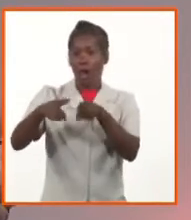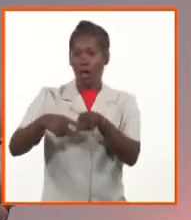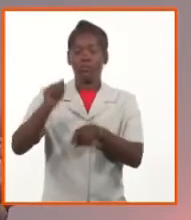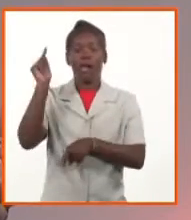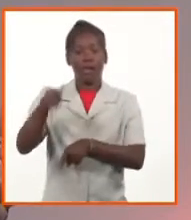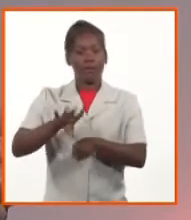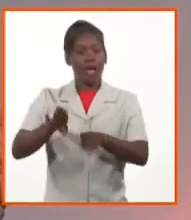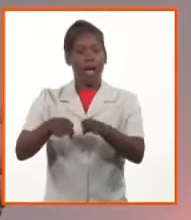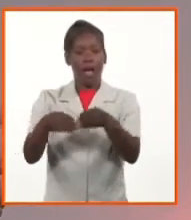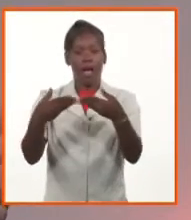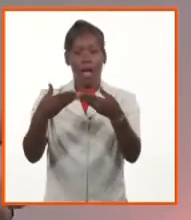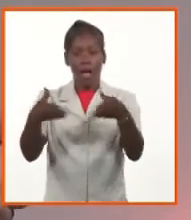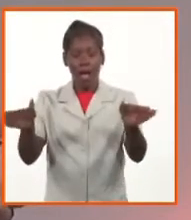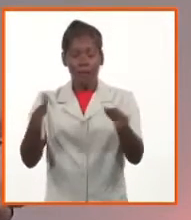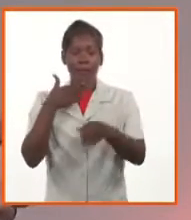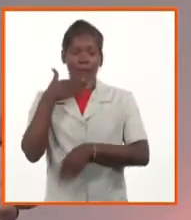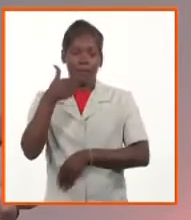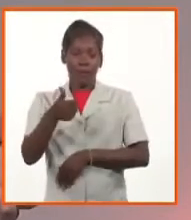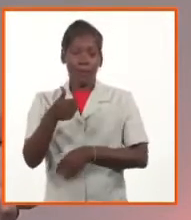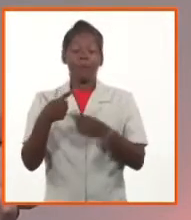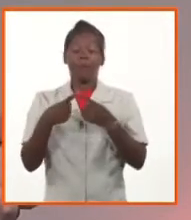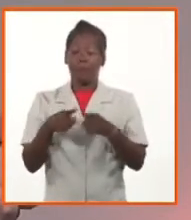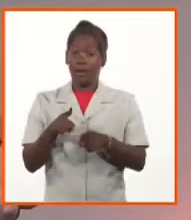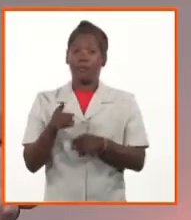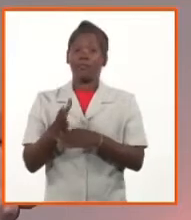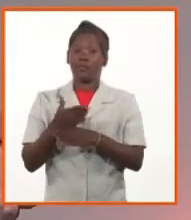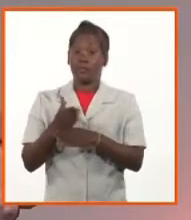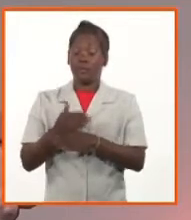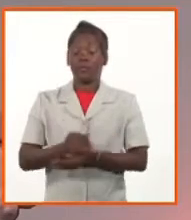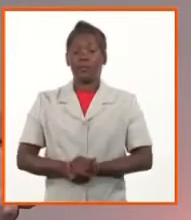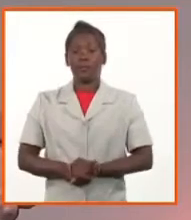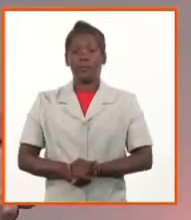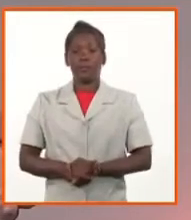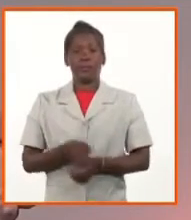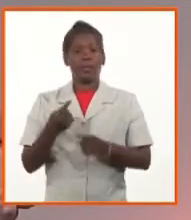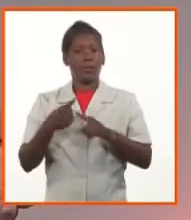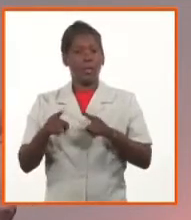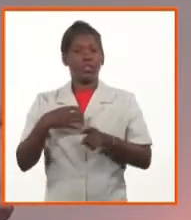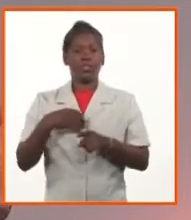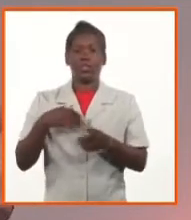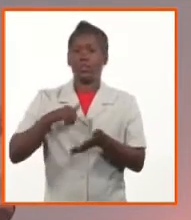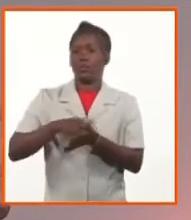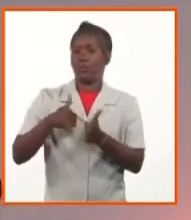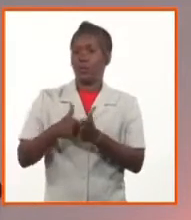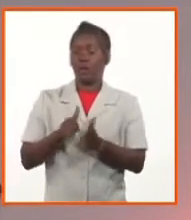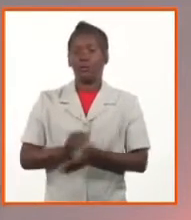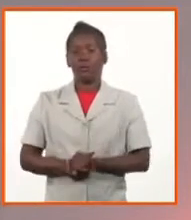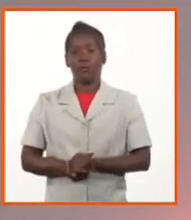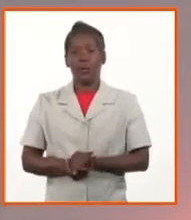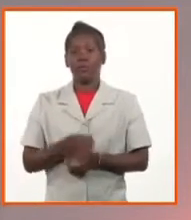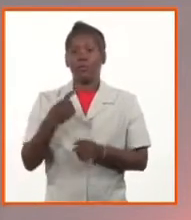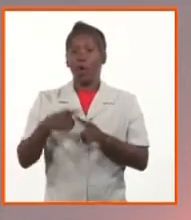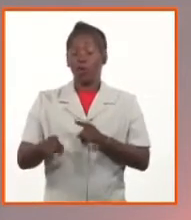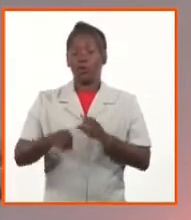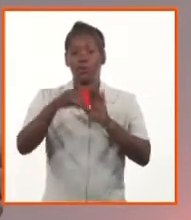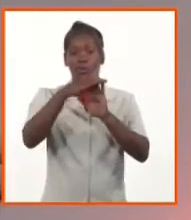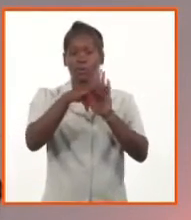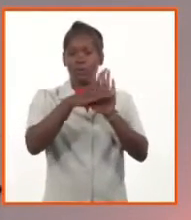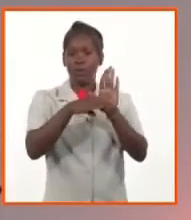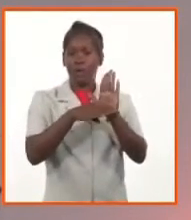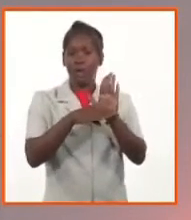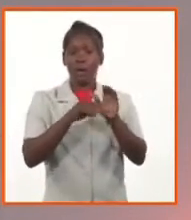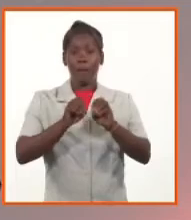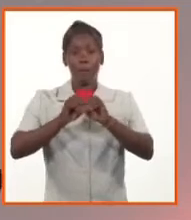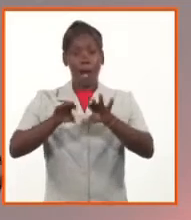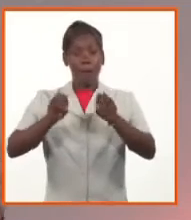casi completamente desde la HS. Paréntesis, el más emblemático, es un programa que ya tiene 16 años en pantalla, que sale actualmente por el canal educativo y